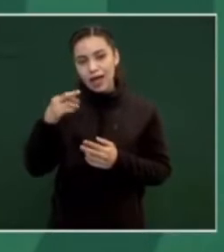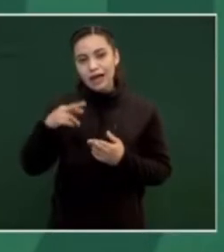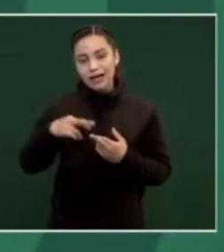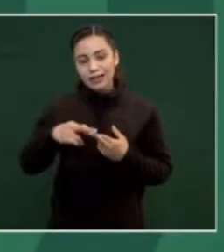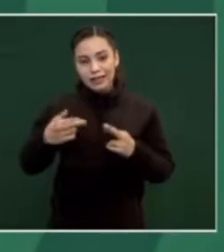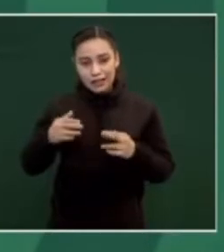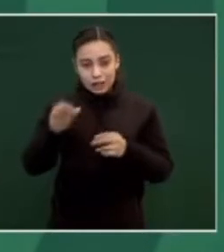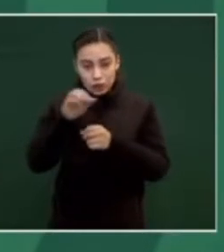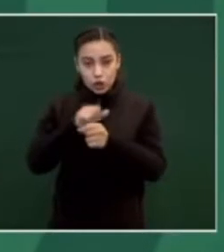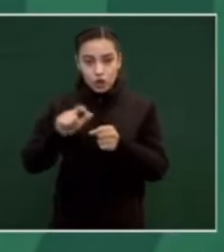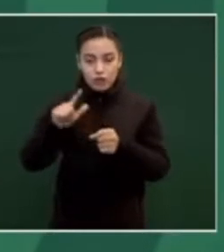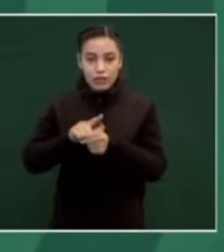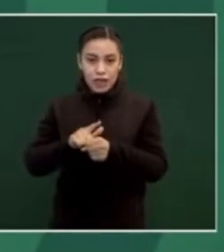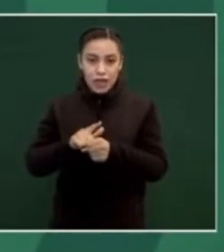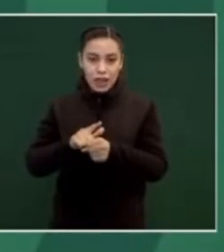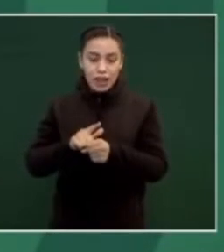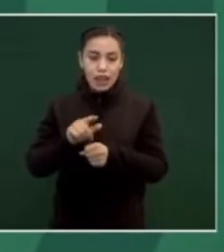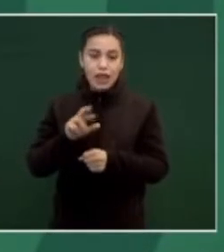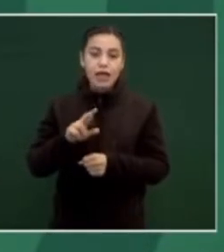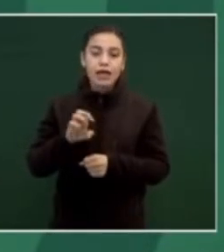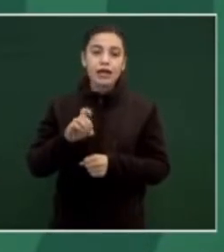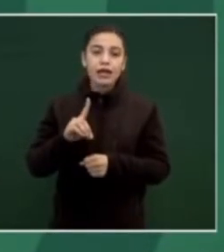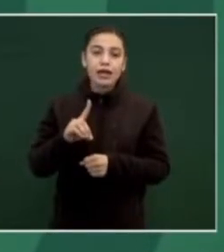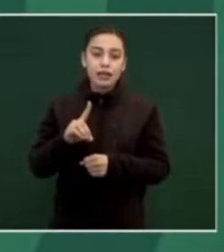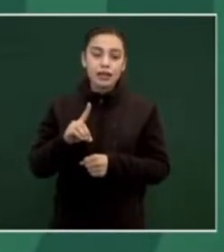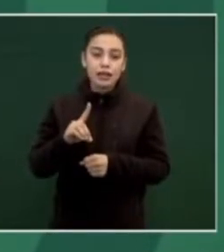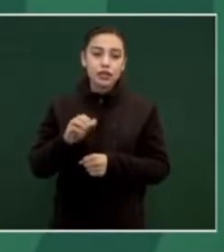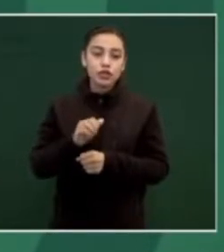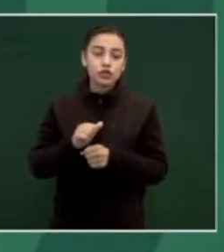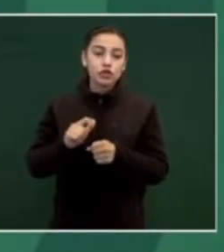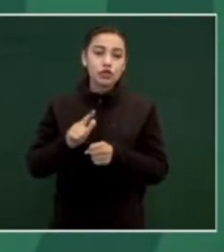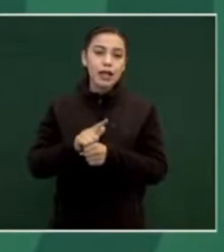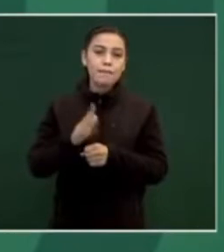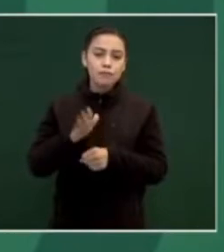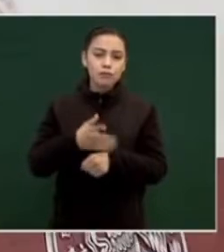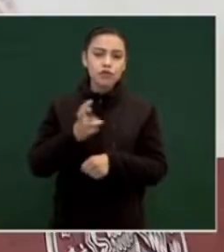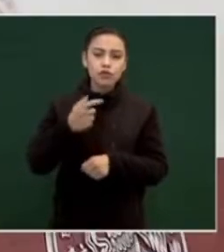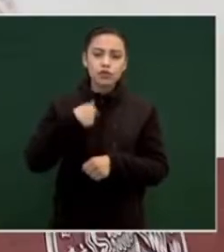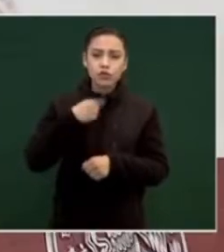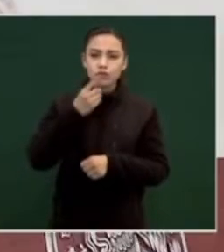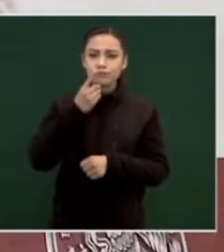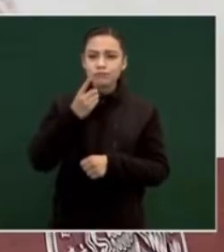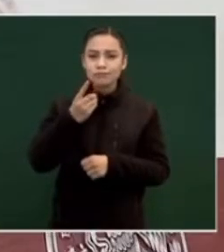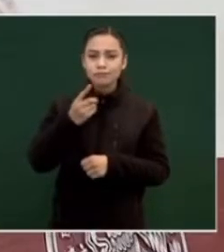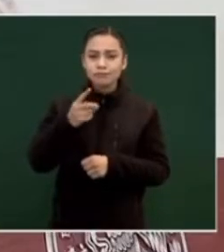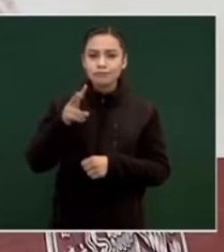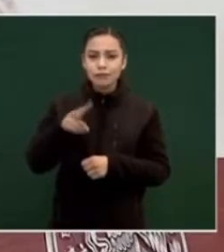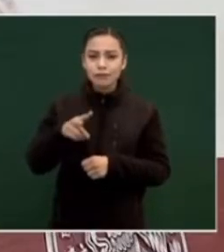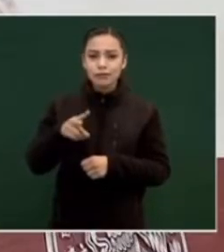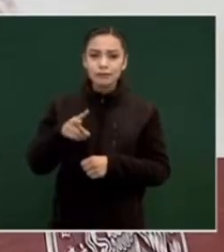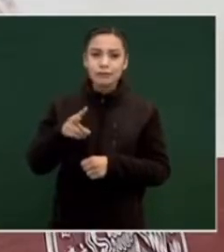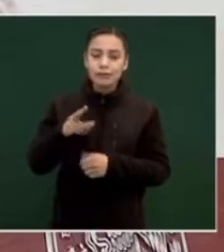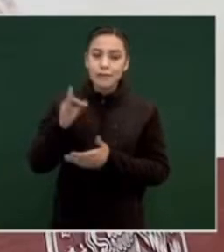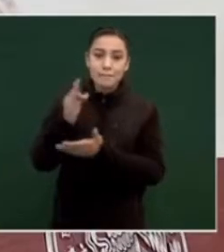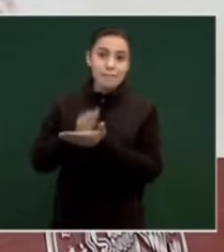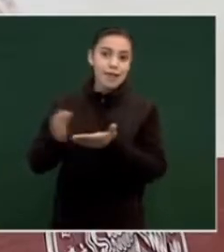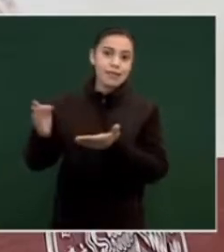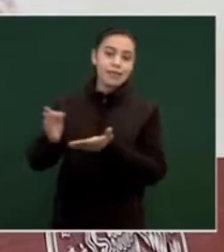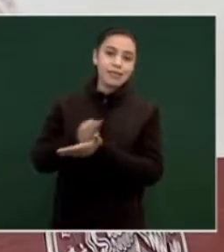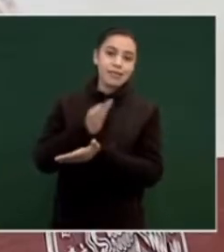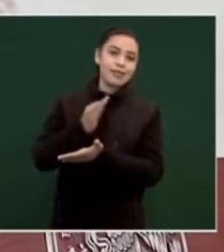pero por eso hablo de las benditas redes sociales porque así como hay mucha